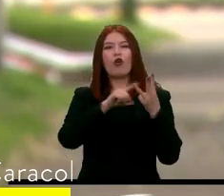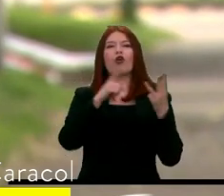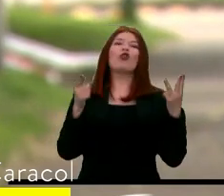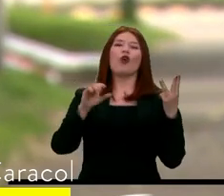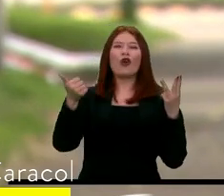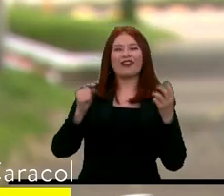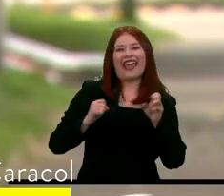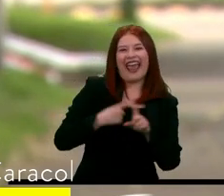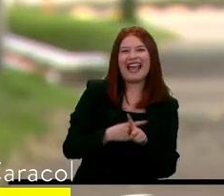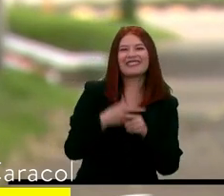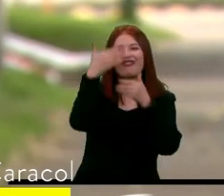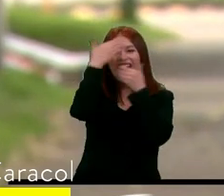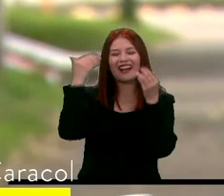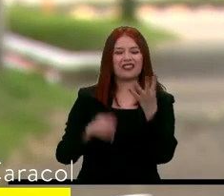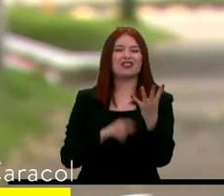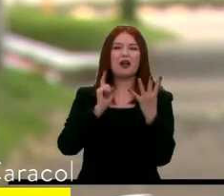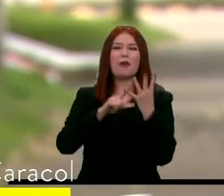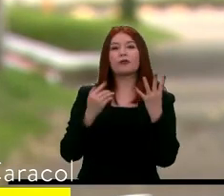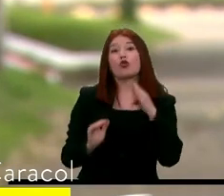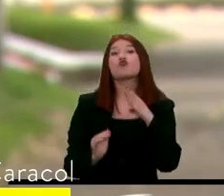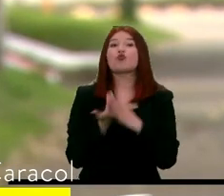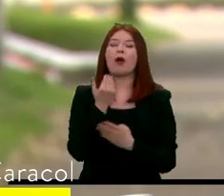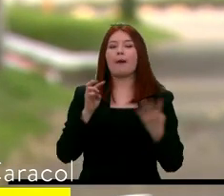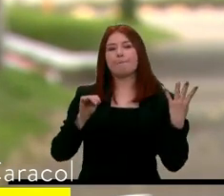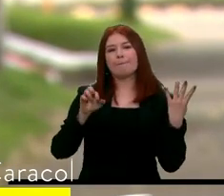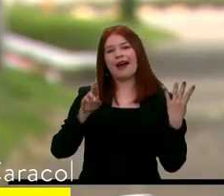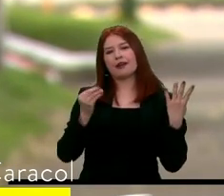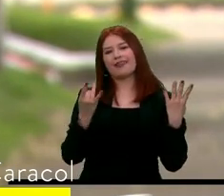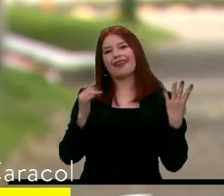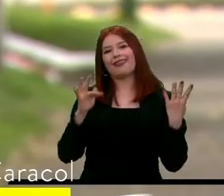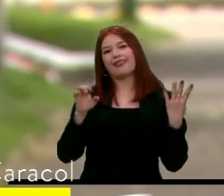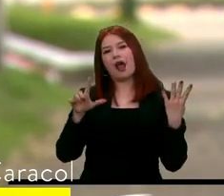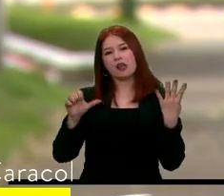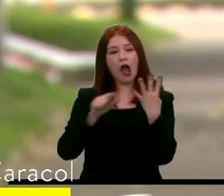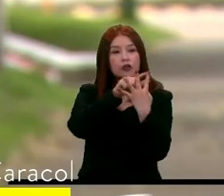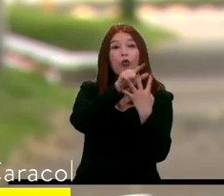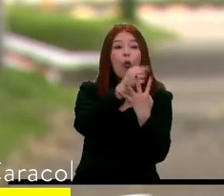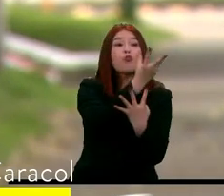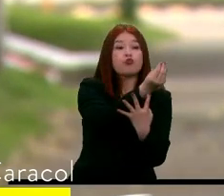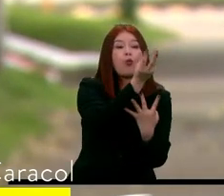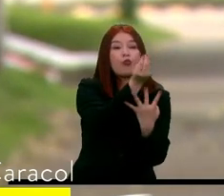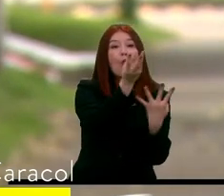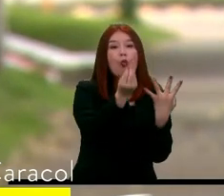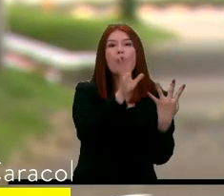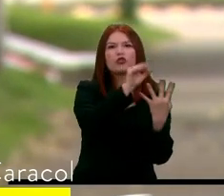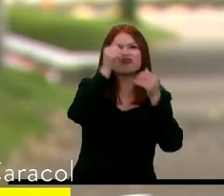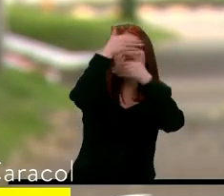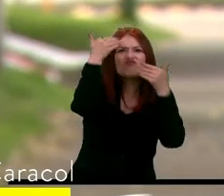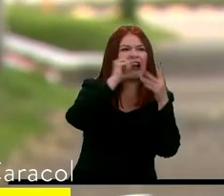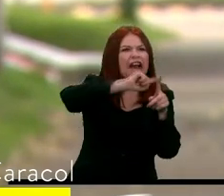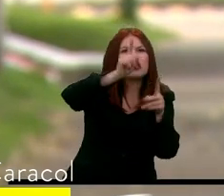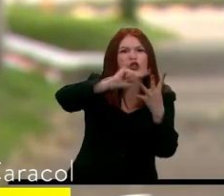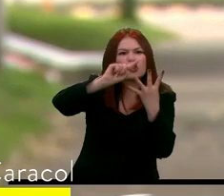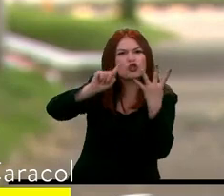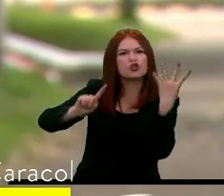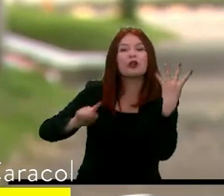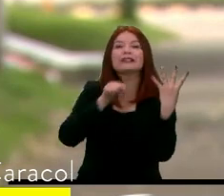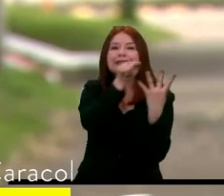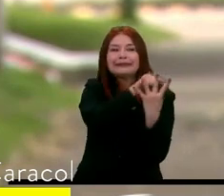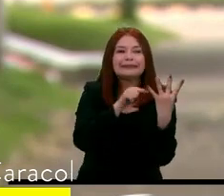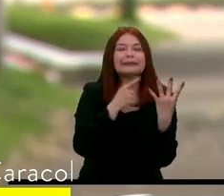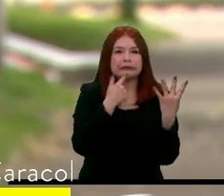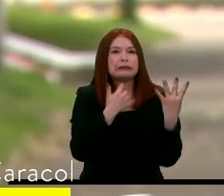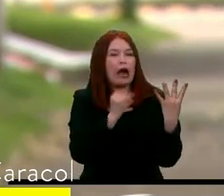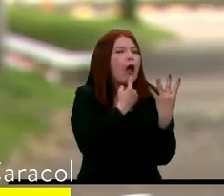buscan incorporarse a este concepto de paz total. Sin embargo, negociadores de paz y expertos piden precisar este término en medio de